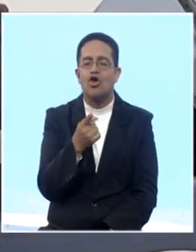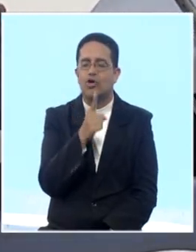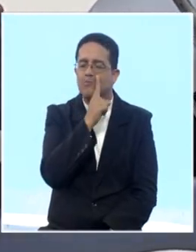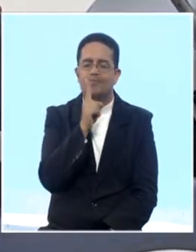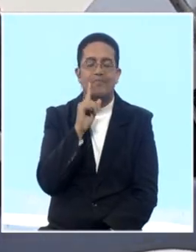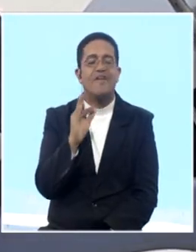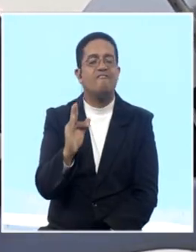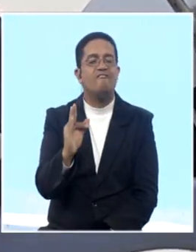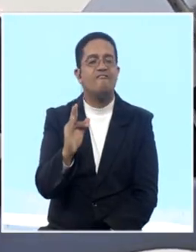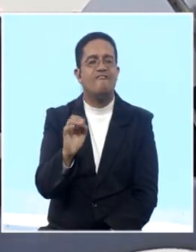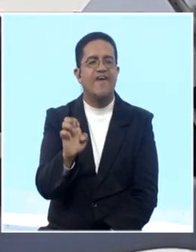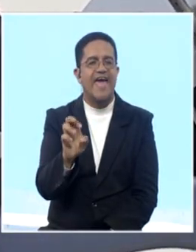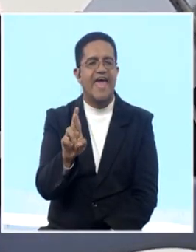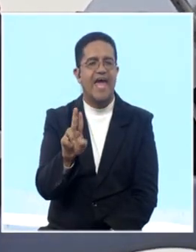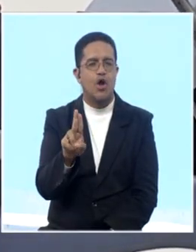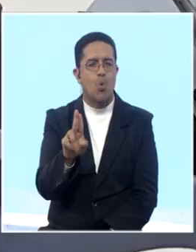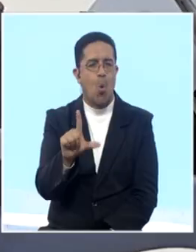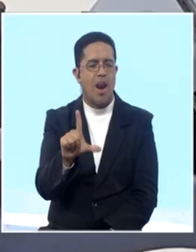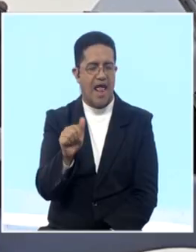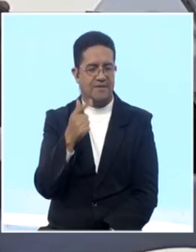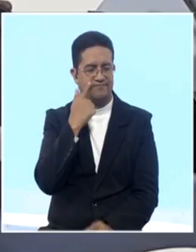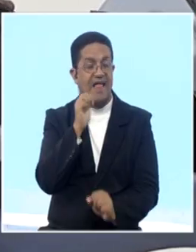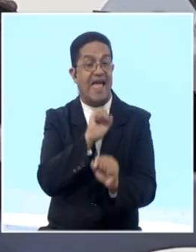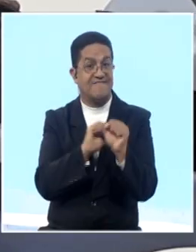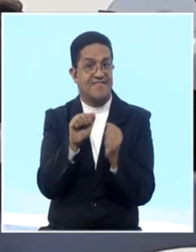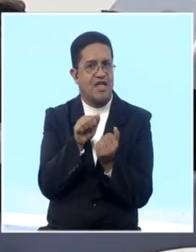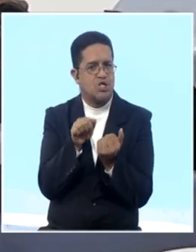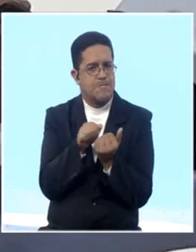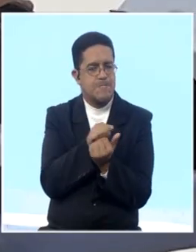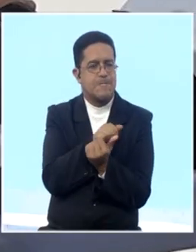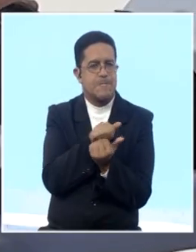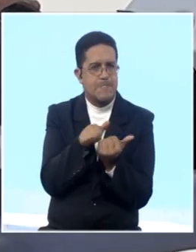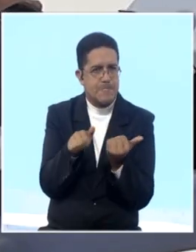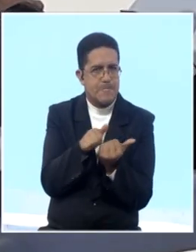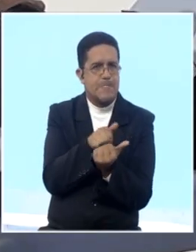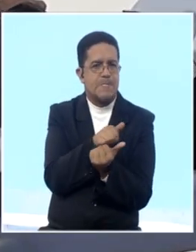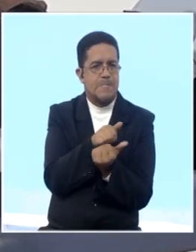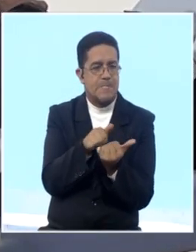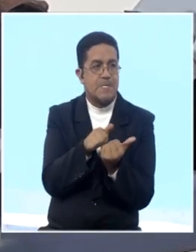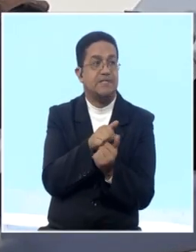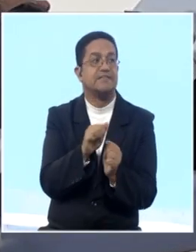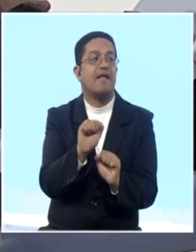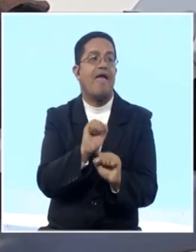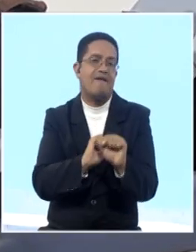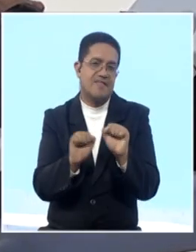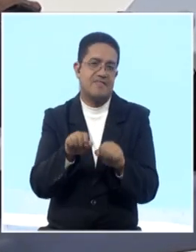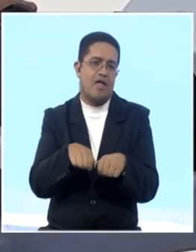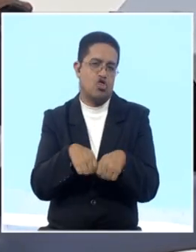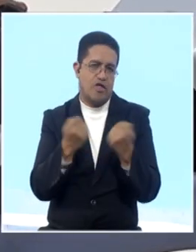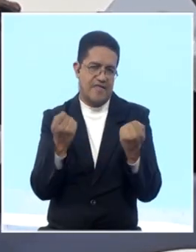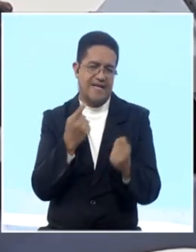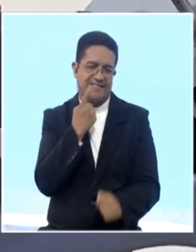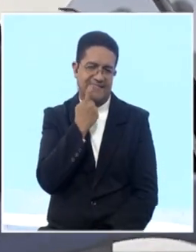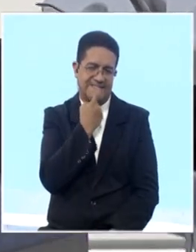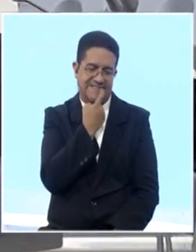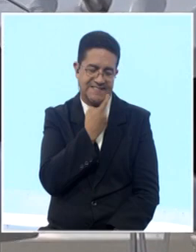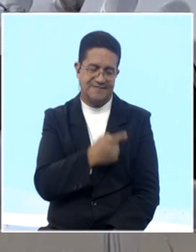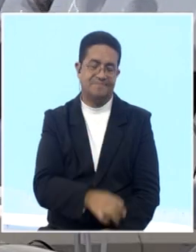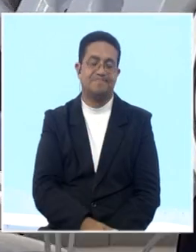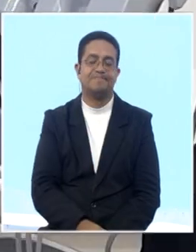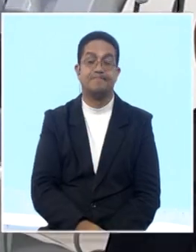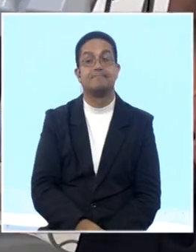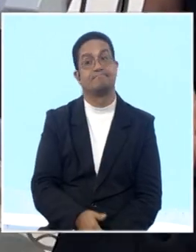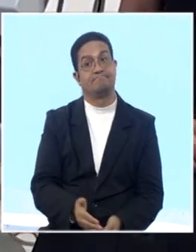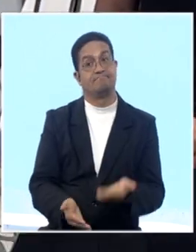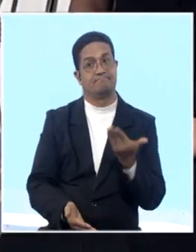para tratar el bruxismo, evitando así el desgaste diente y diente y evitando pues obviamente el bruxismo. Por supuesto, porque